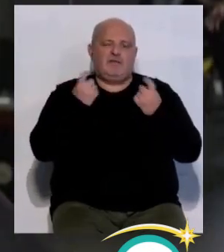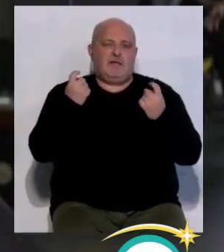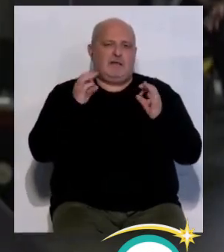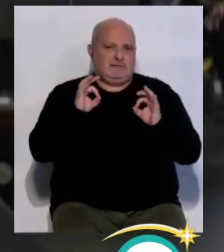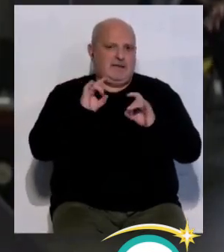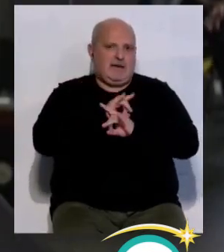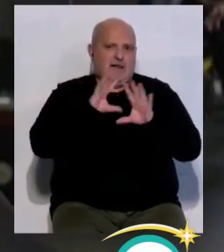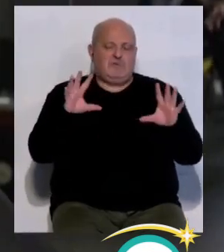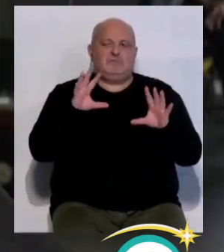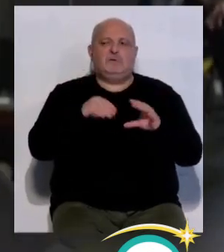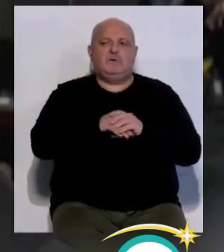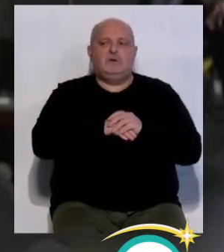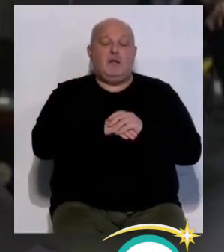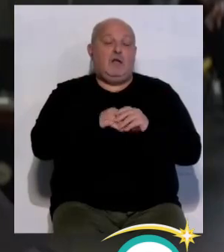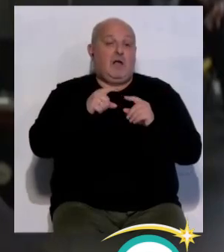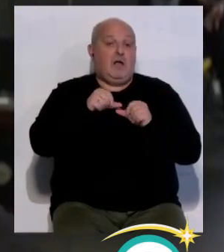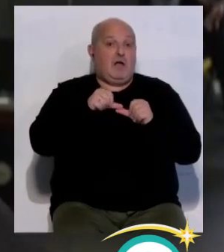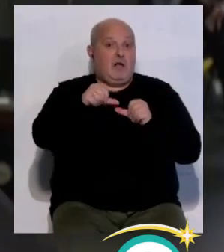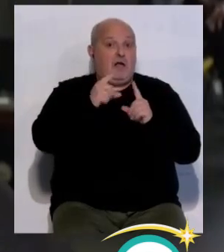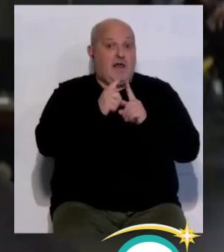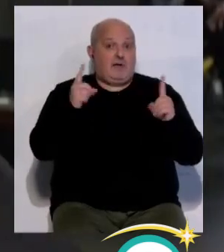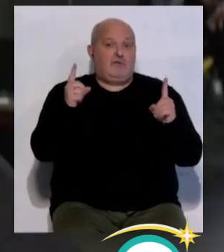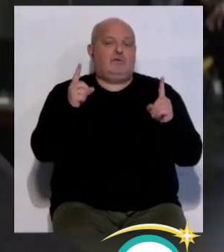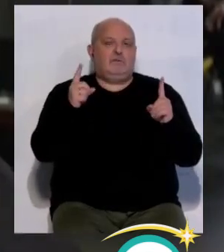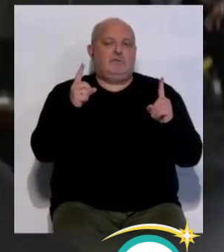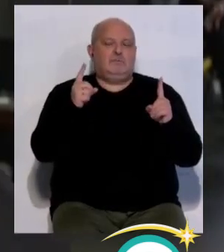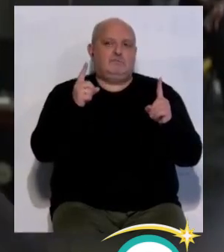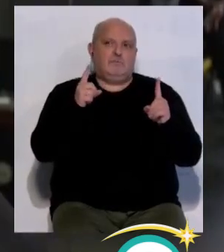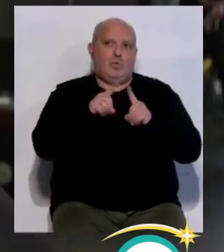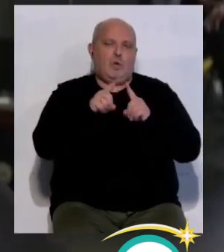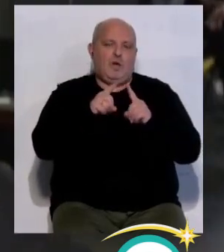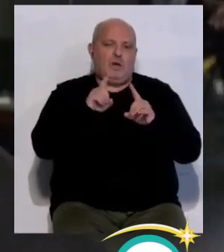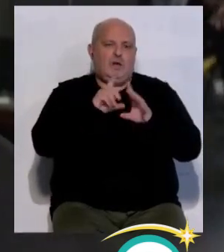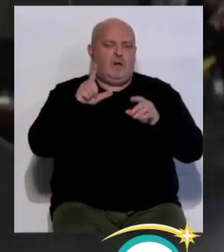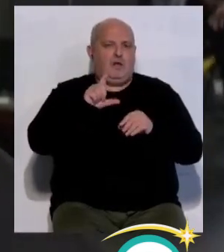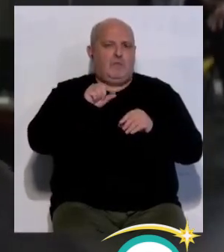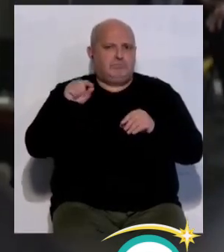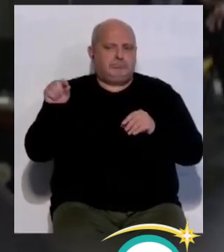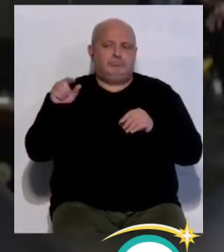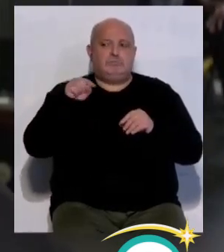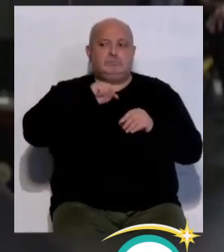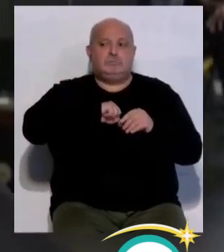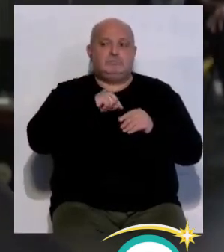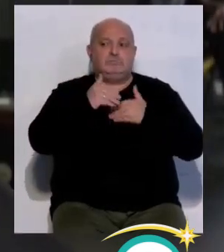movernos. Y a largo plazo, ¿vale? Nuestras cuotas son muy asequibles, pero a largo plazo,